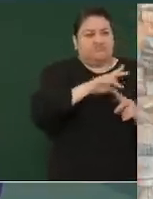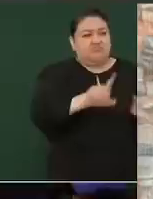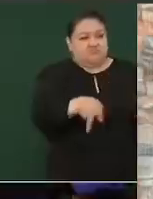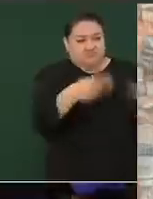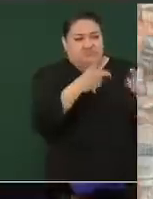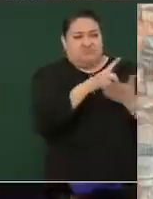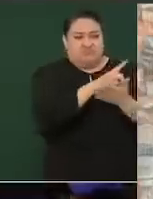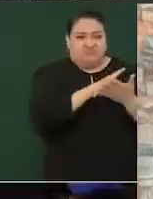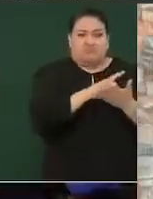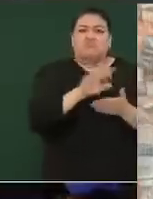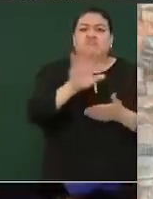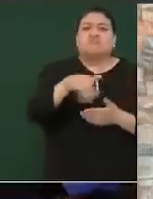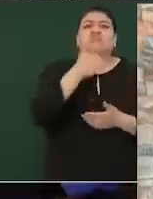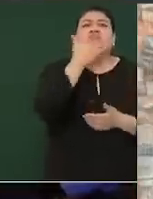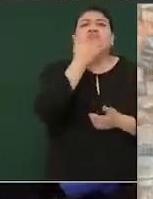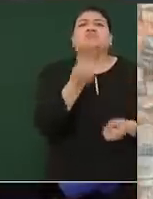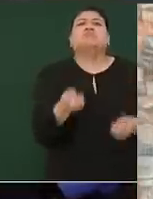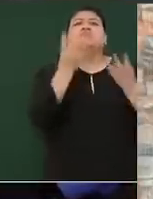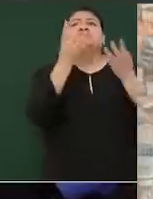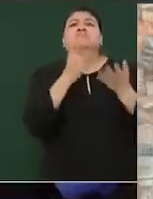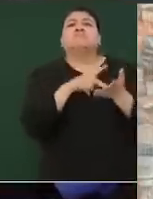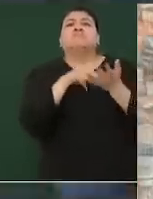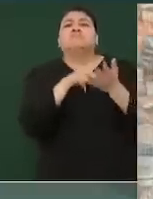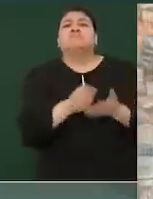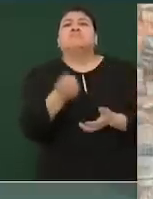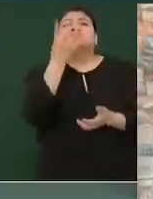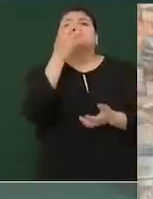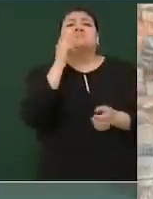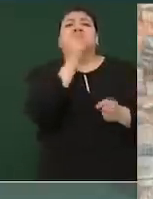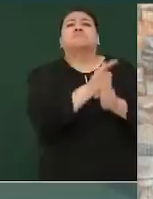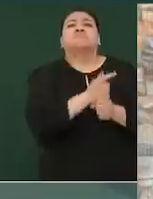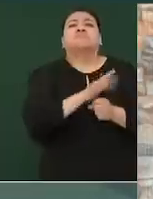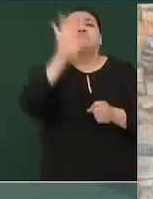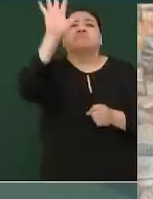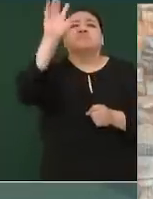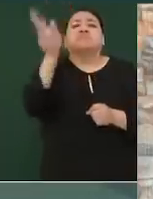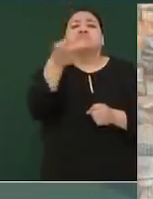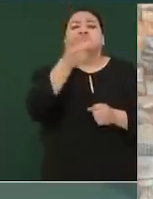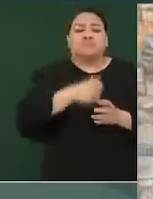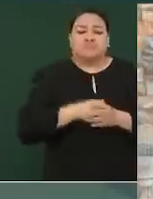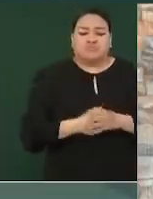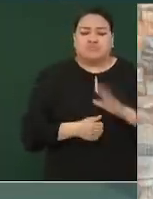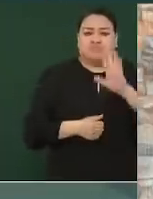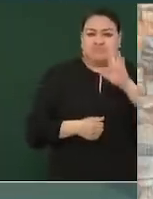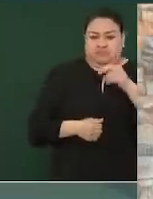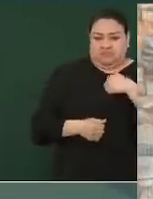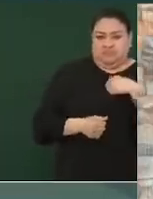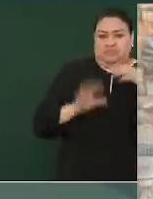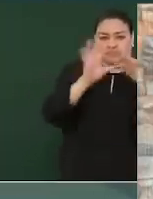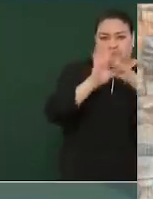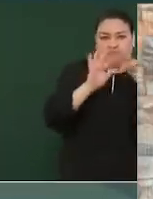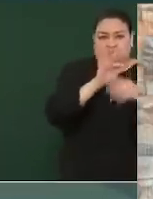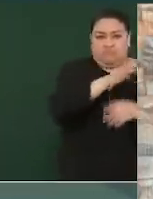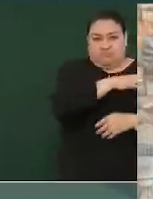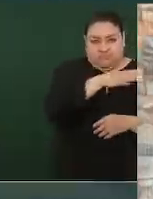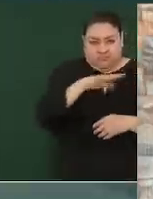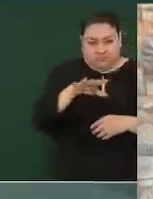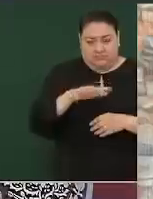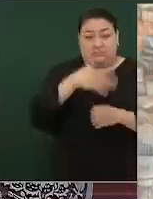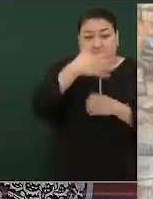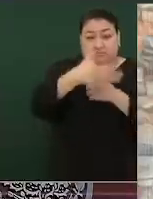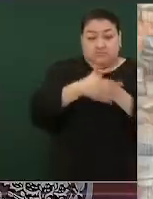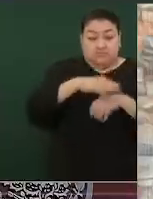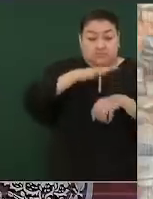el cargamento de una vez vamos a dar a conocer lo general ya lo